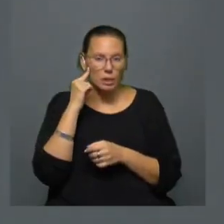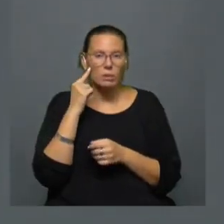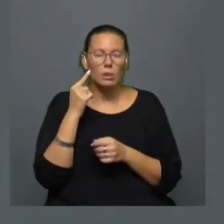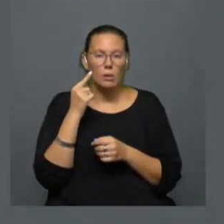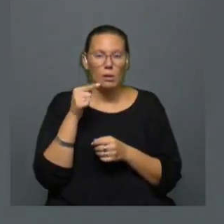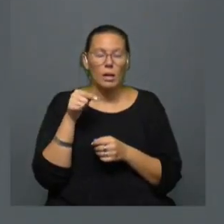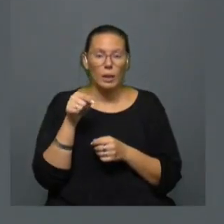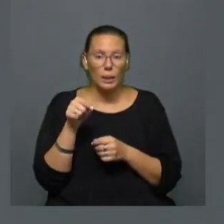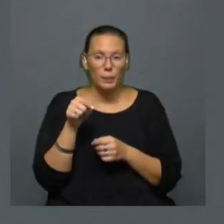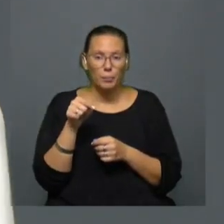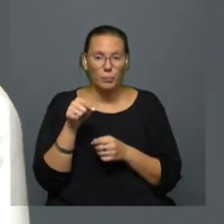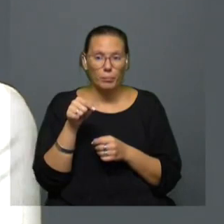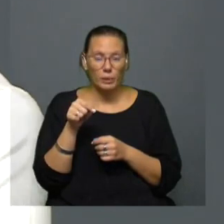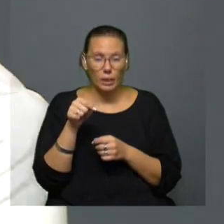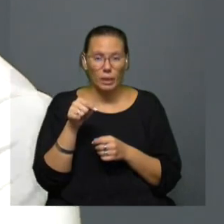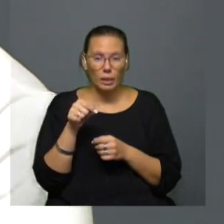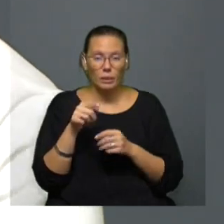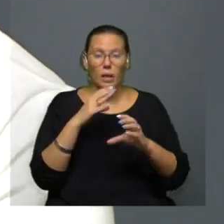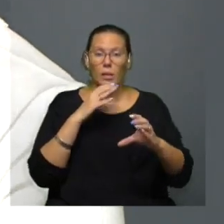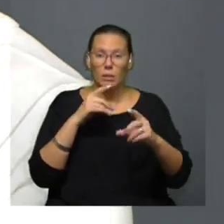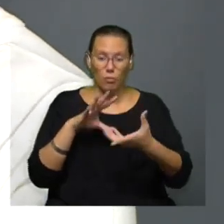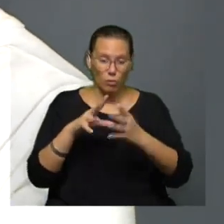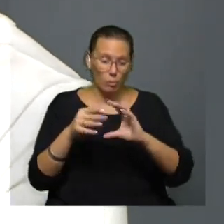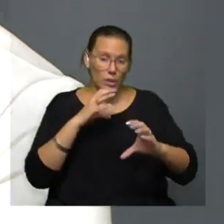tanto, estas instancias de comunicación